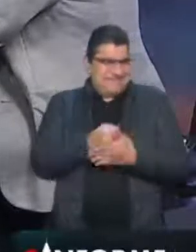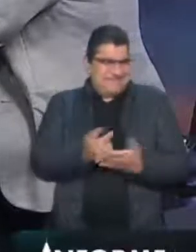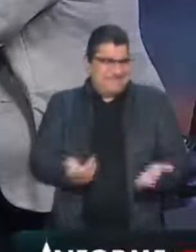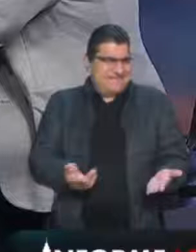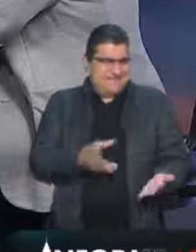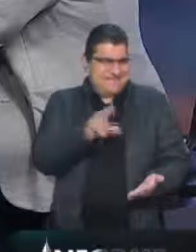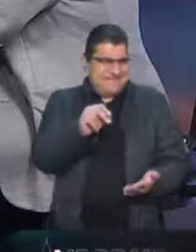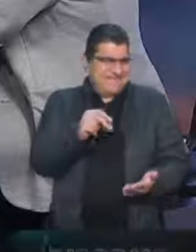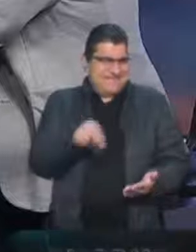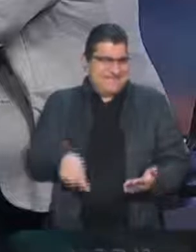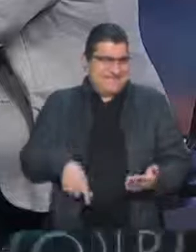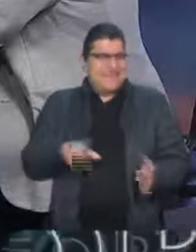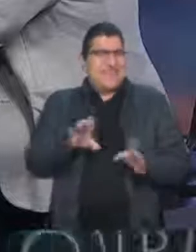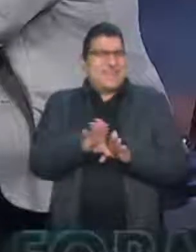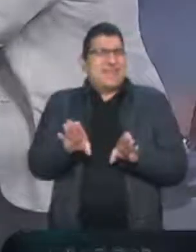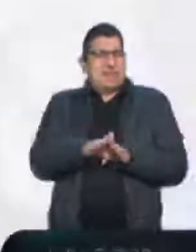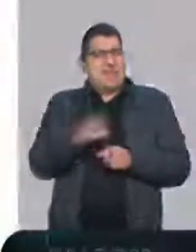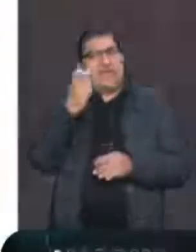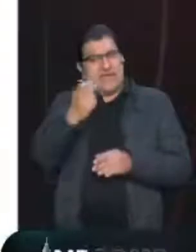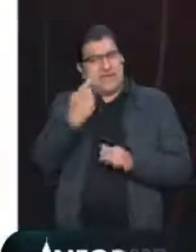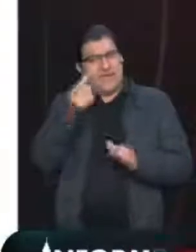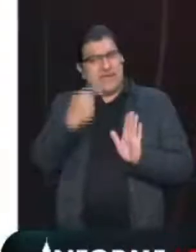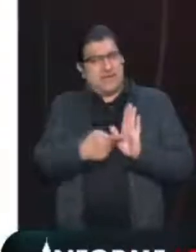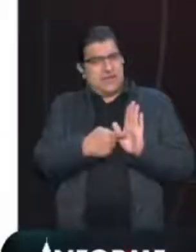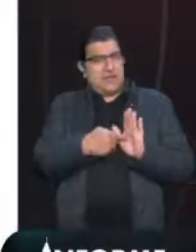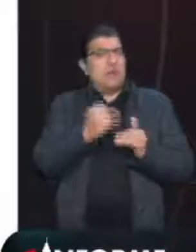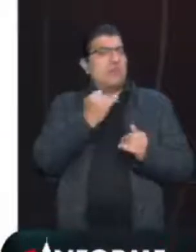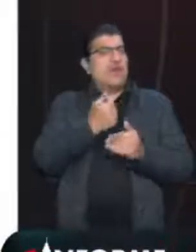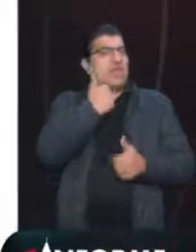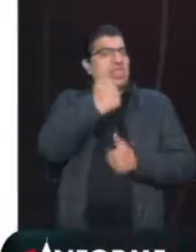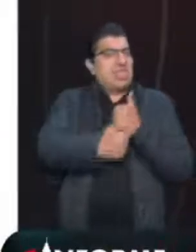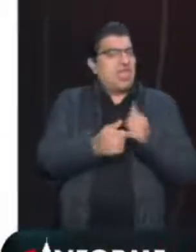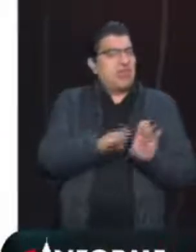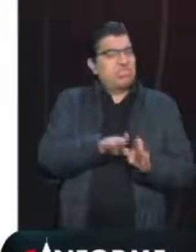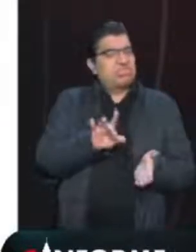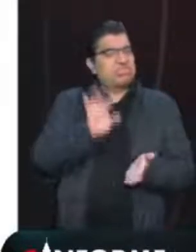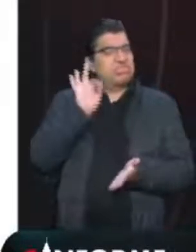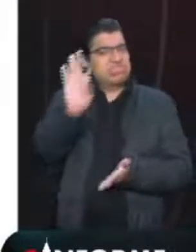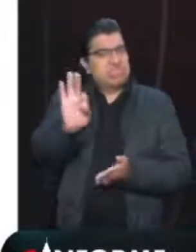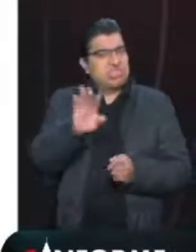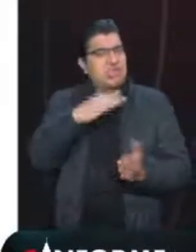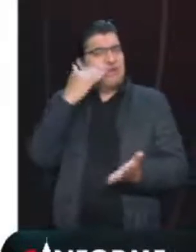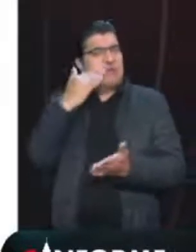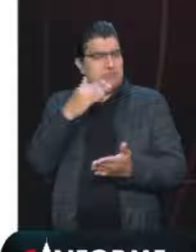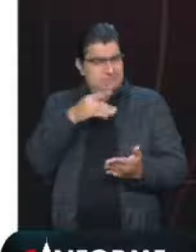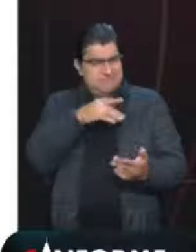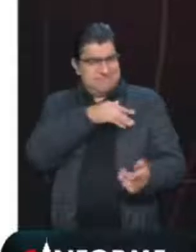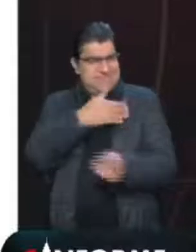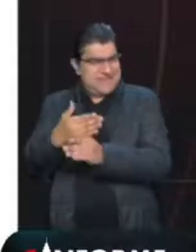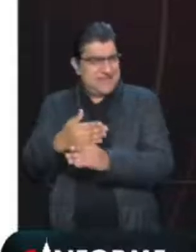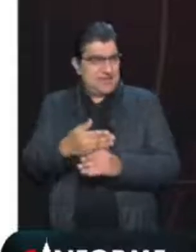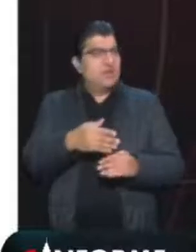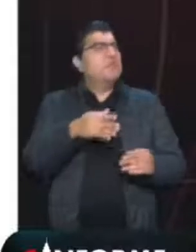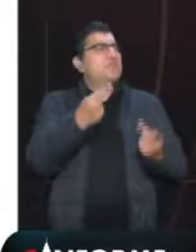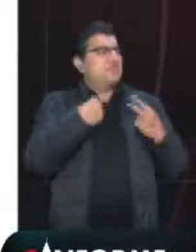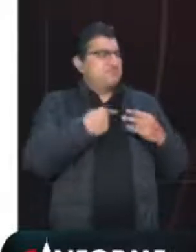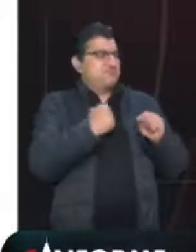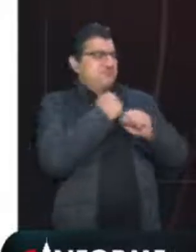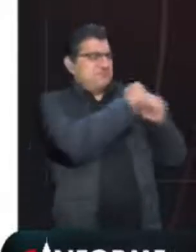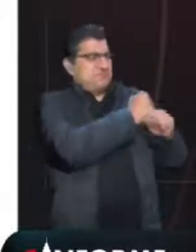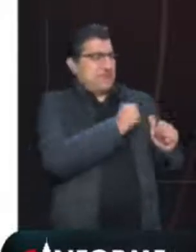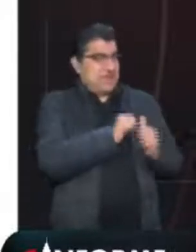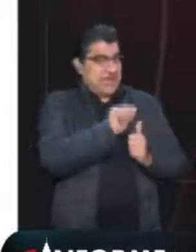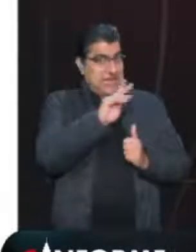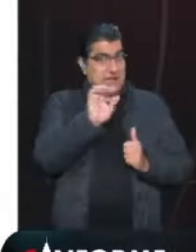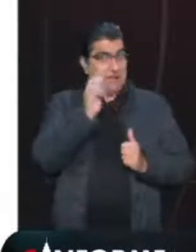que vemos en la gráfica es como un intento de estabilización es contenido por la propia gente, no solamente por Abraham